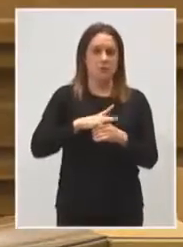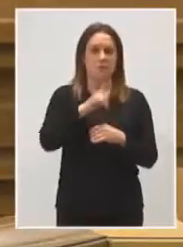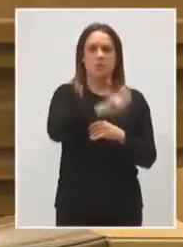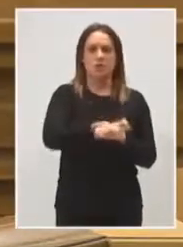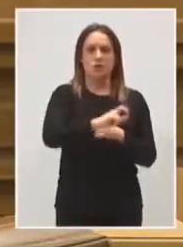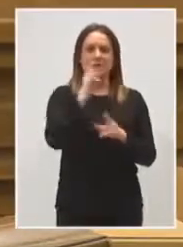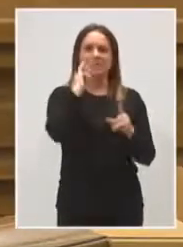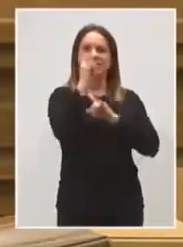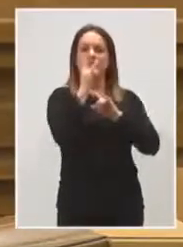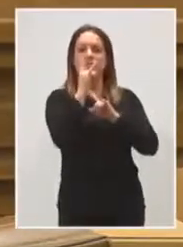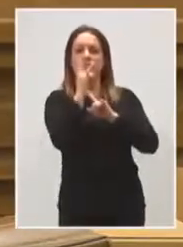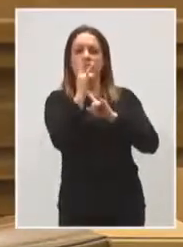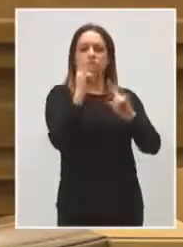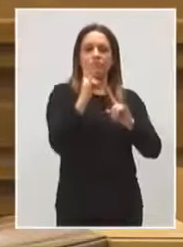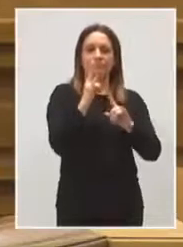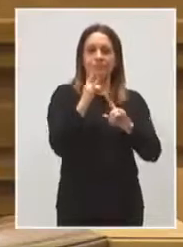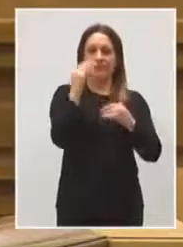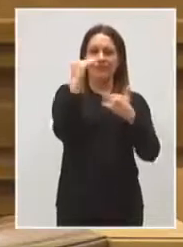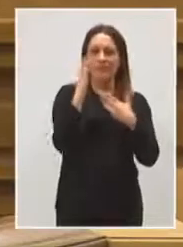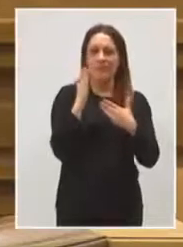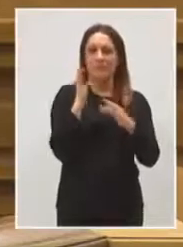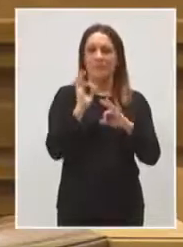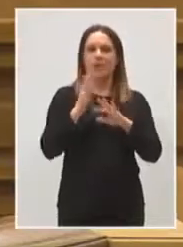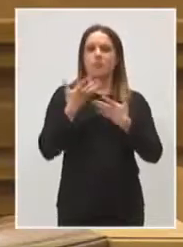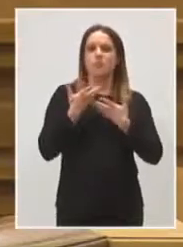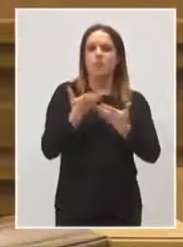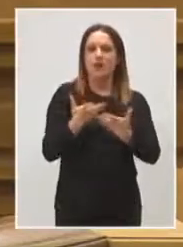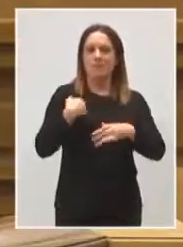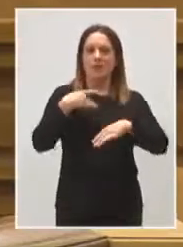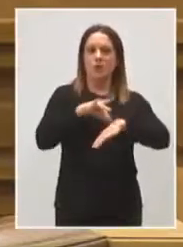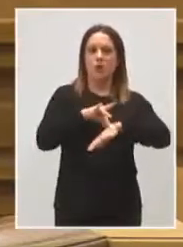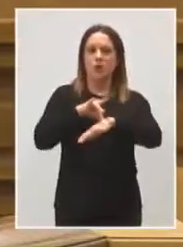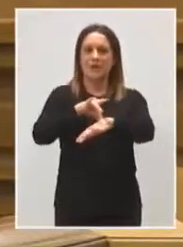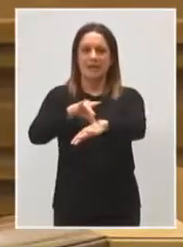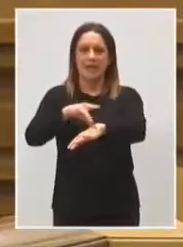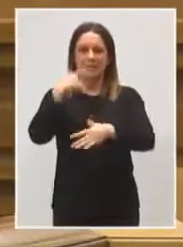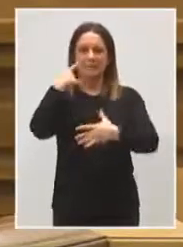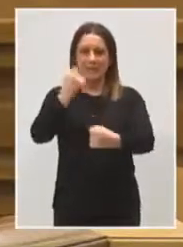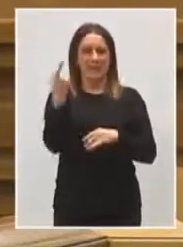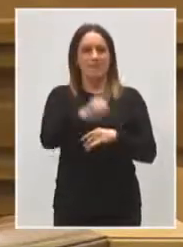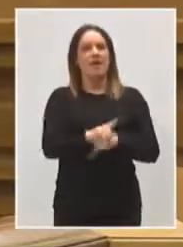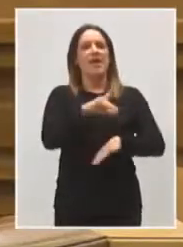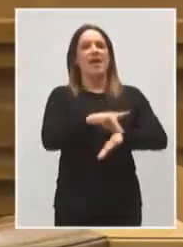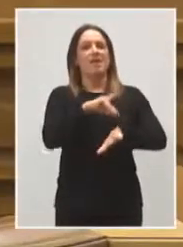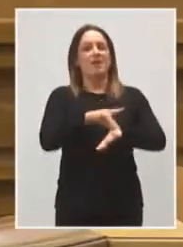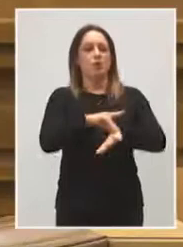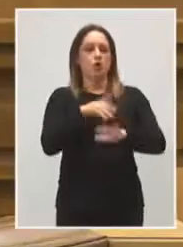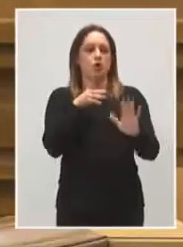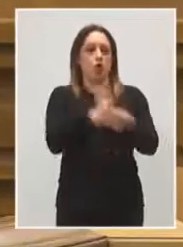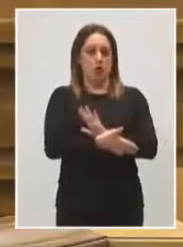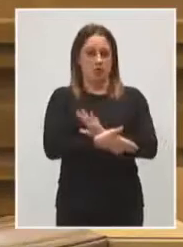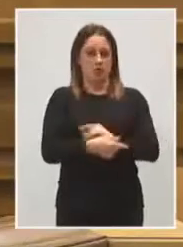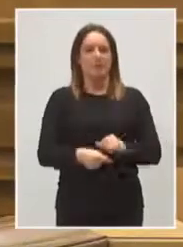Para atenderle, para ayudarle, para asistirle en trámites, para orientarle sanitariamente. Vamos a crear un servicio